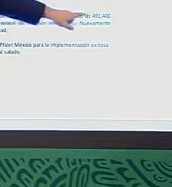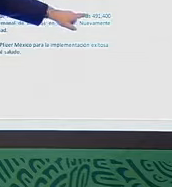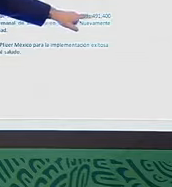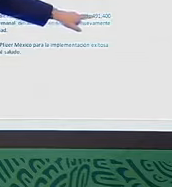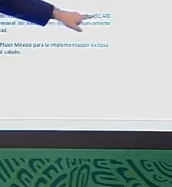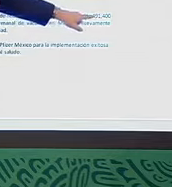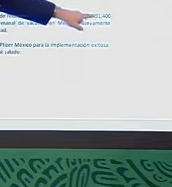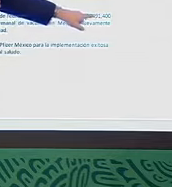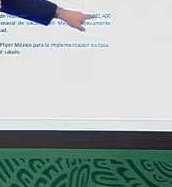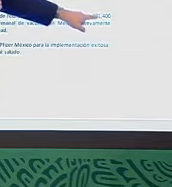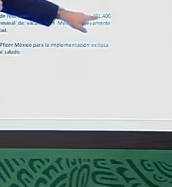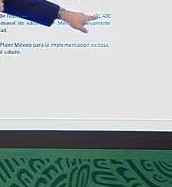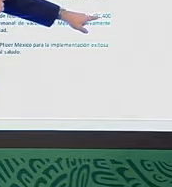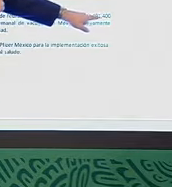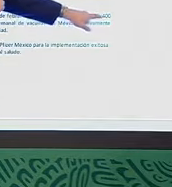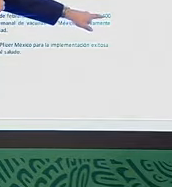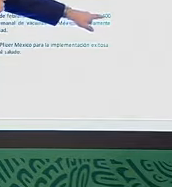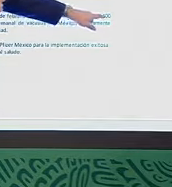las